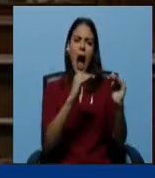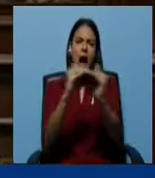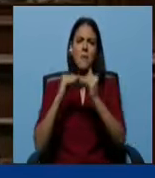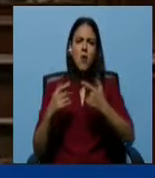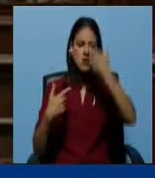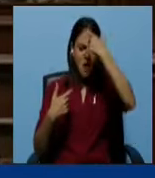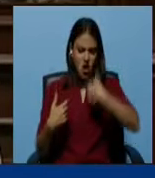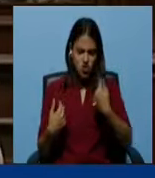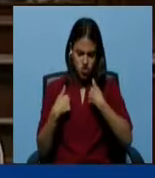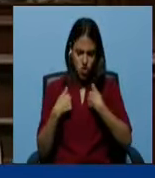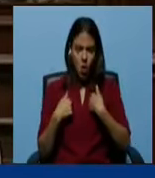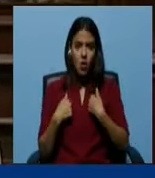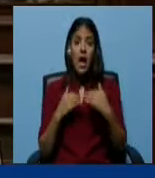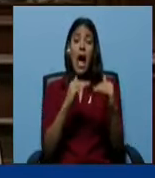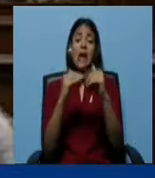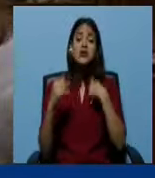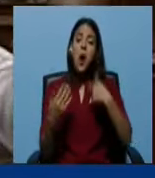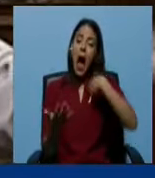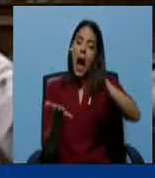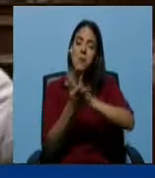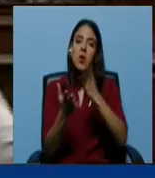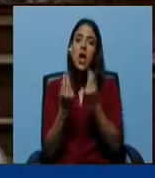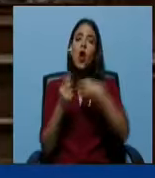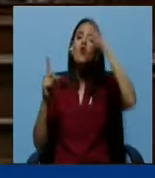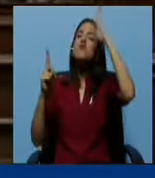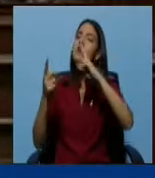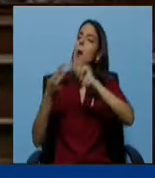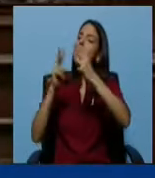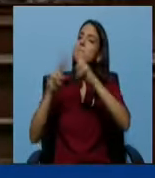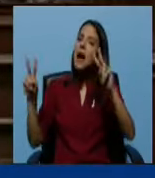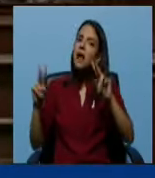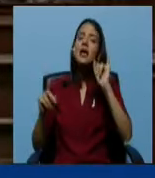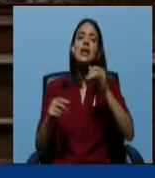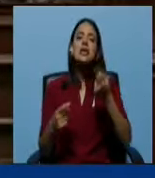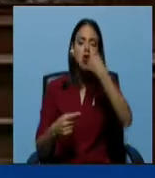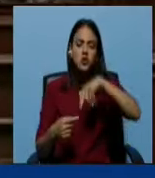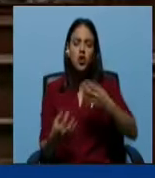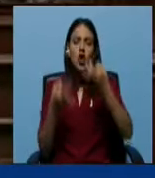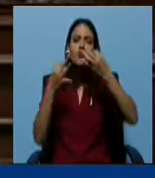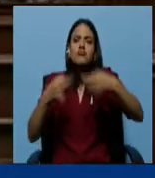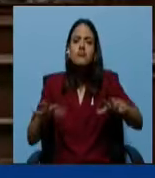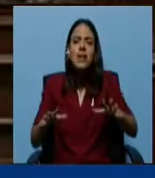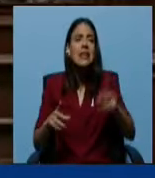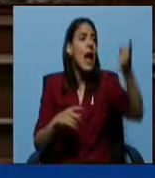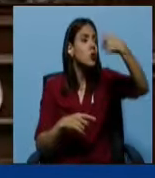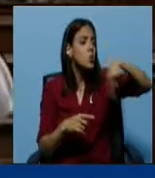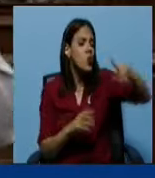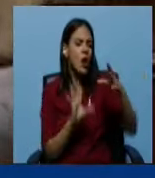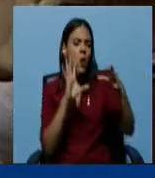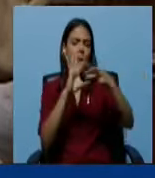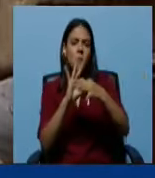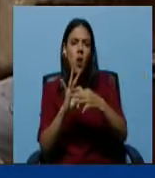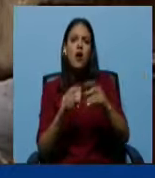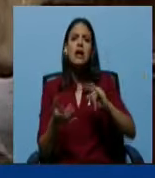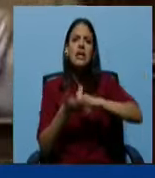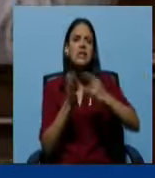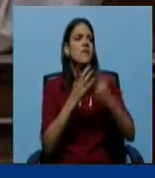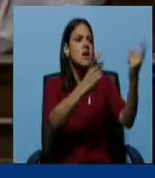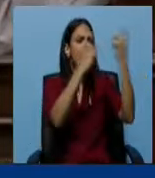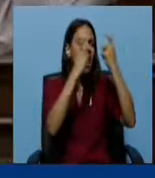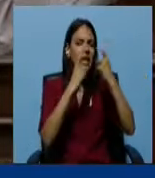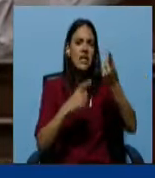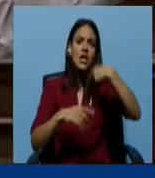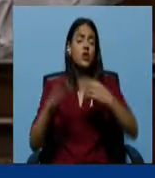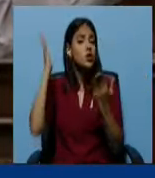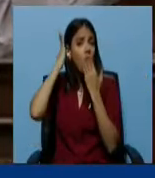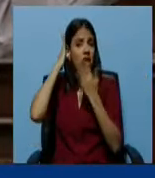armonía con Dios y la armonía con la naturaleza. Las tres armonías que quedaron como herencia